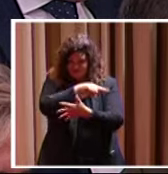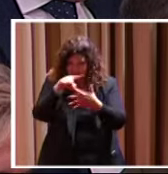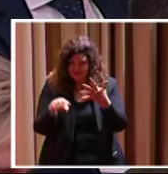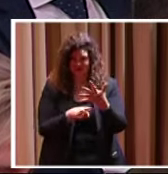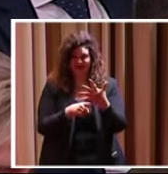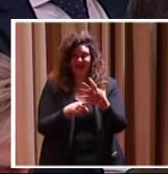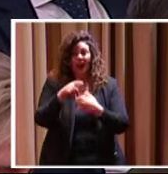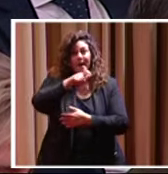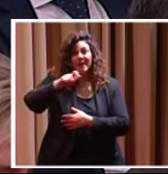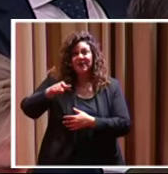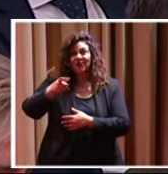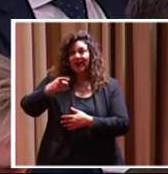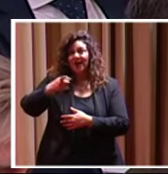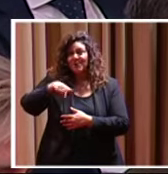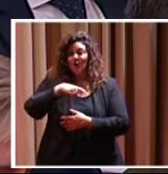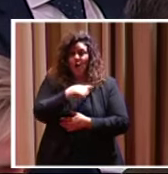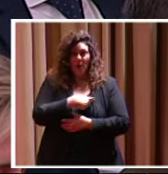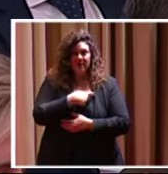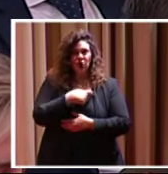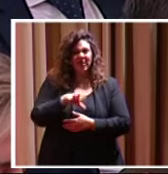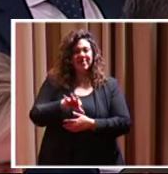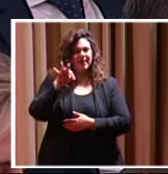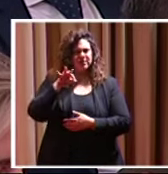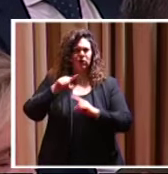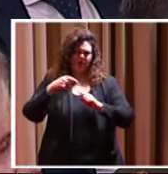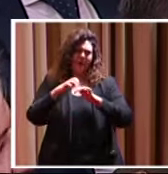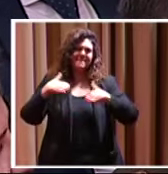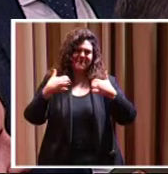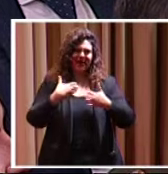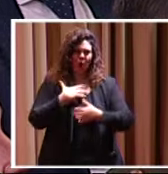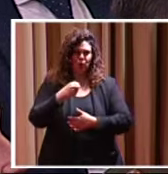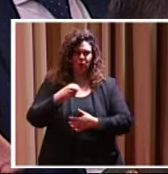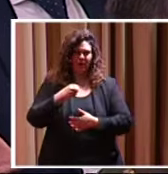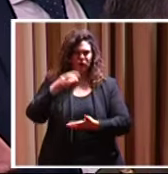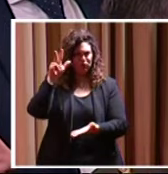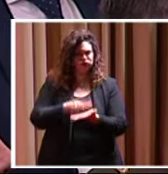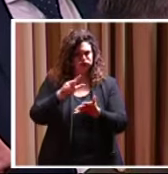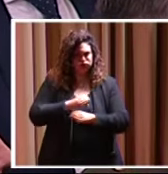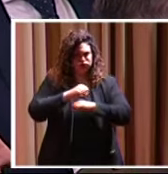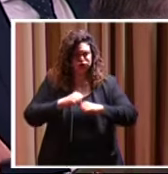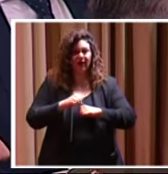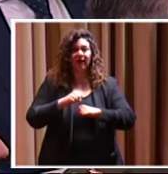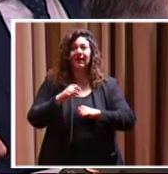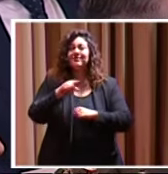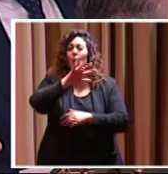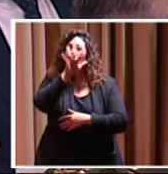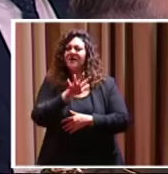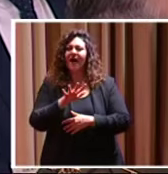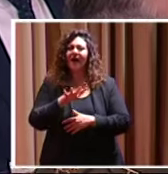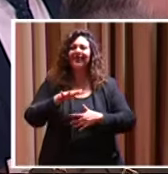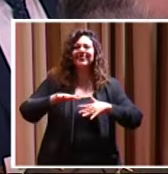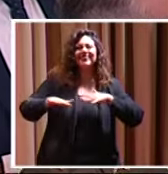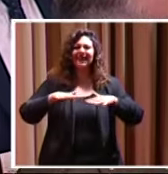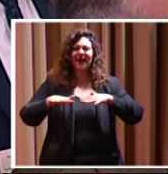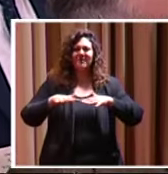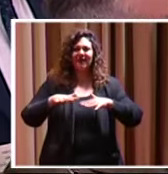habéis proyectado con vuestra decisión y el pleno del ayuntamiento haciendo la suya una imagen dinámica que